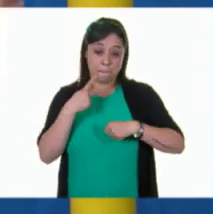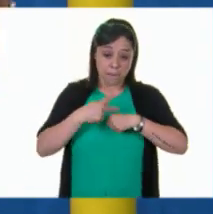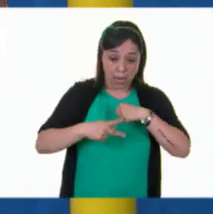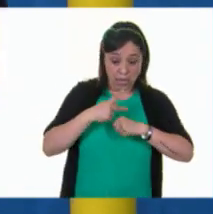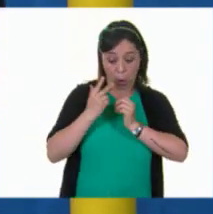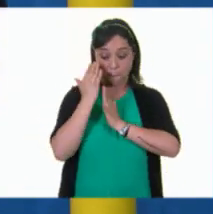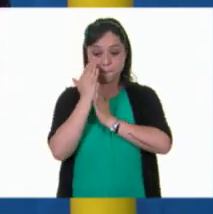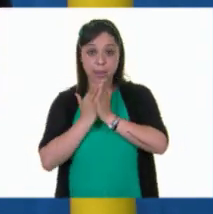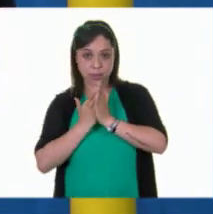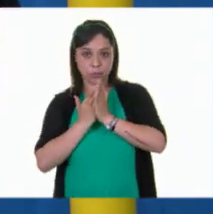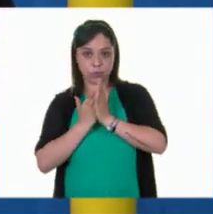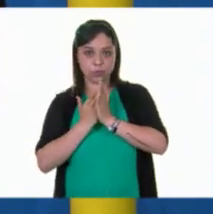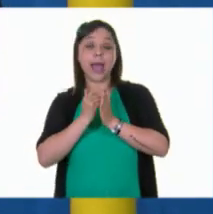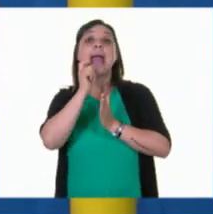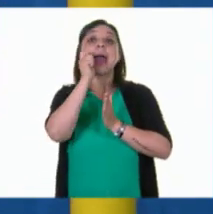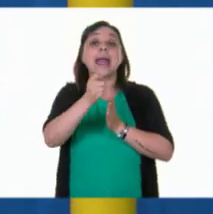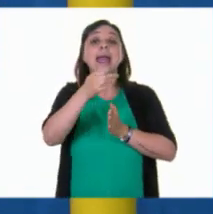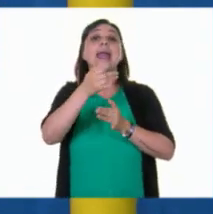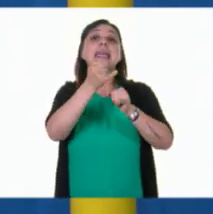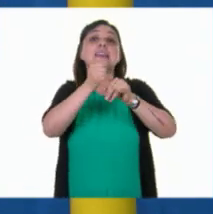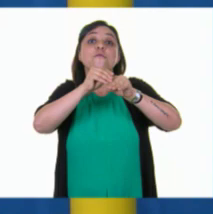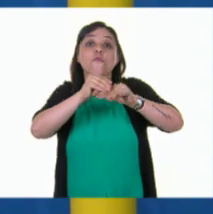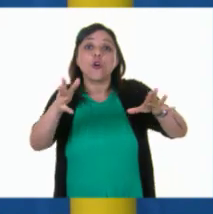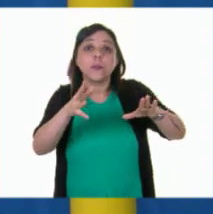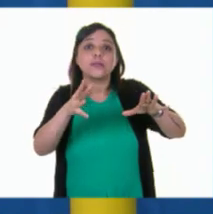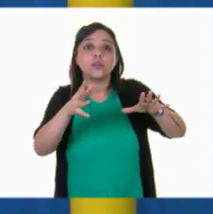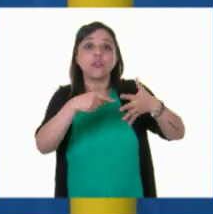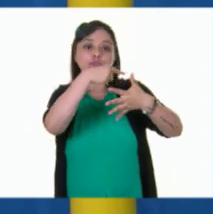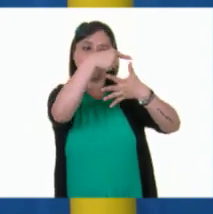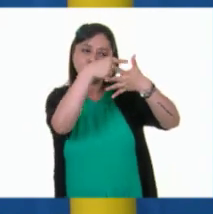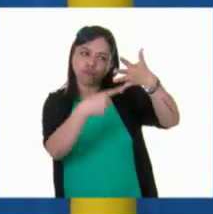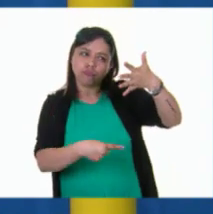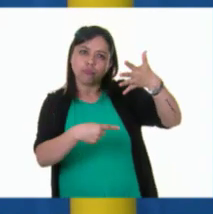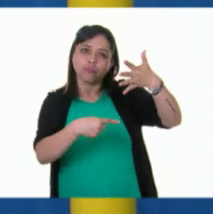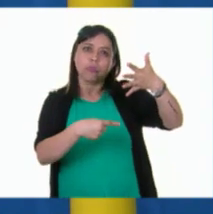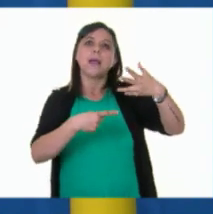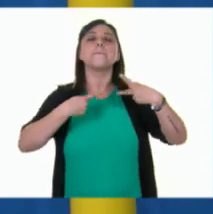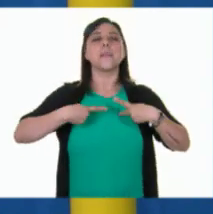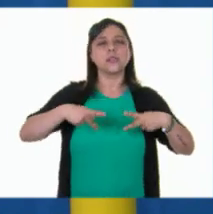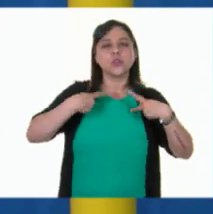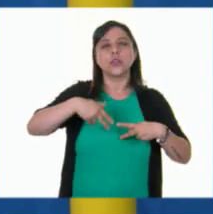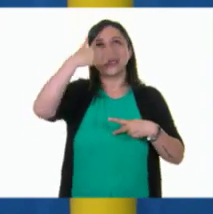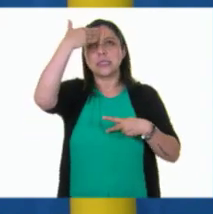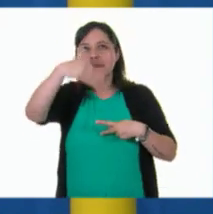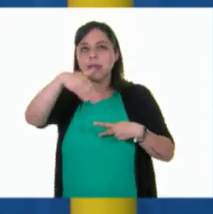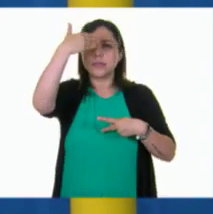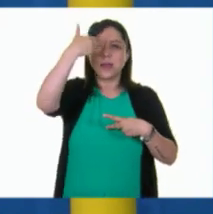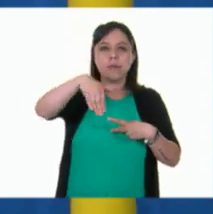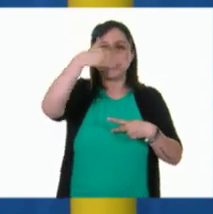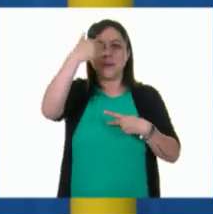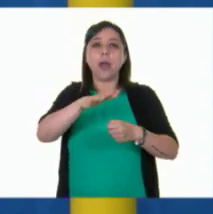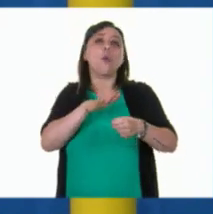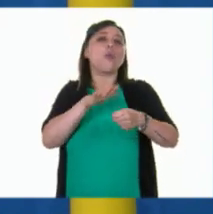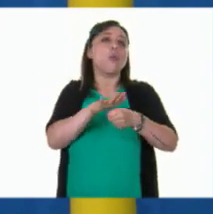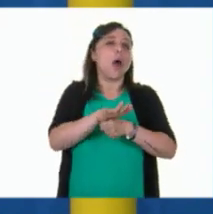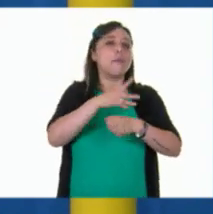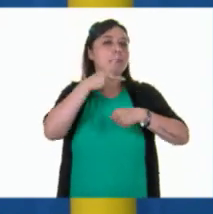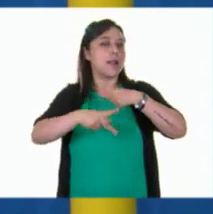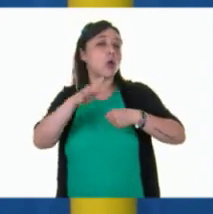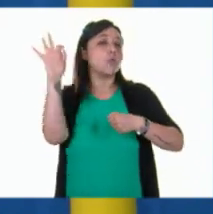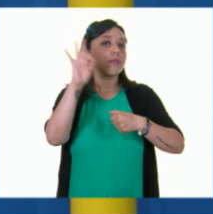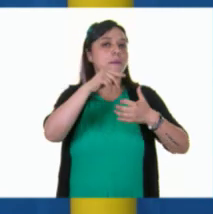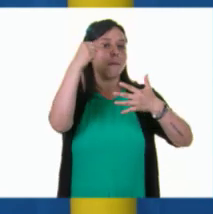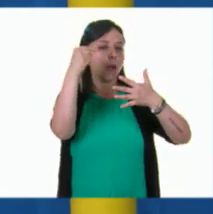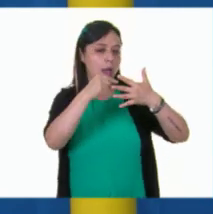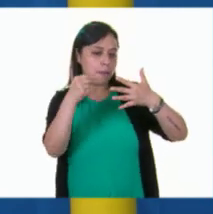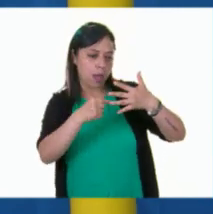es la información. Esto quiere decir que las personas deben tener datos sobre los riesgos a los que están expuestos y la